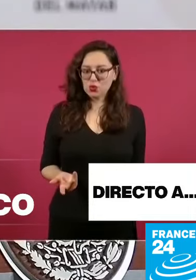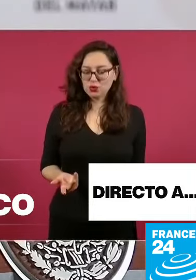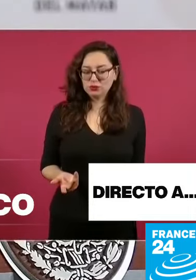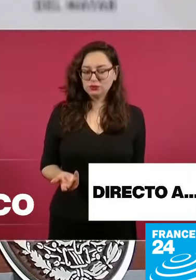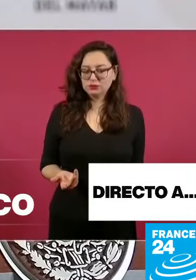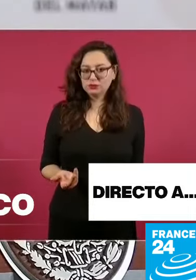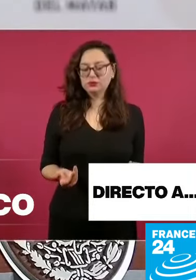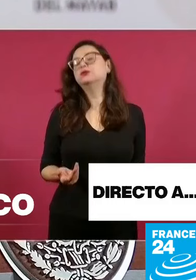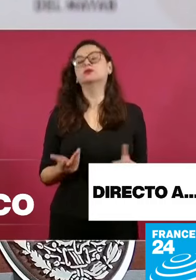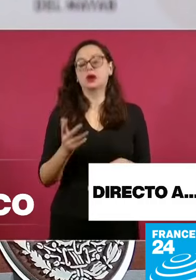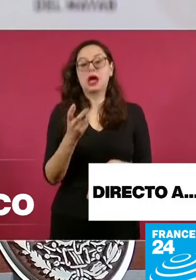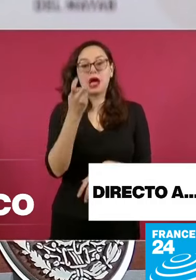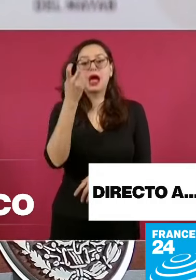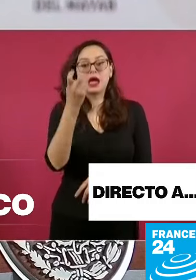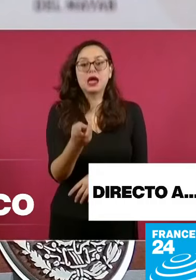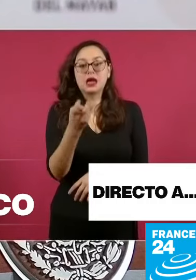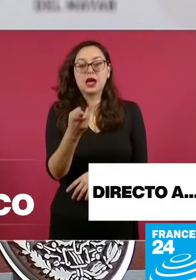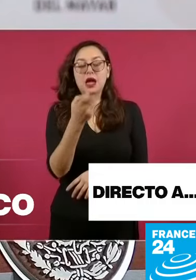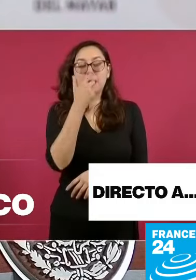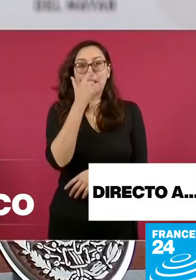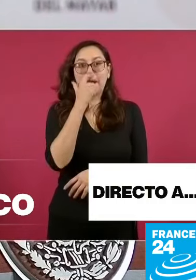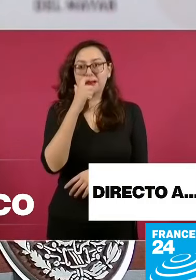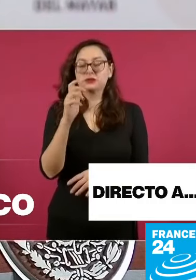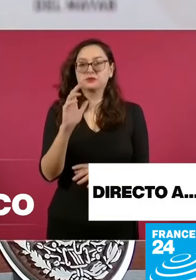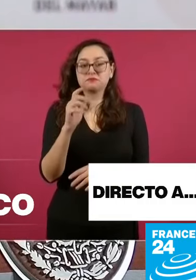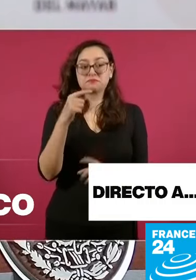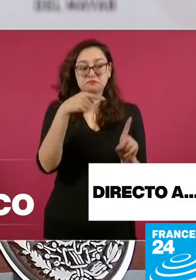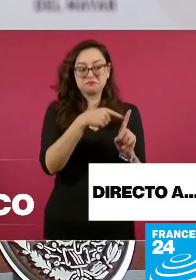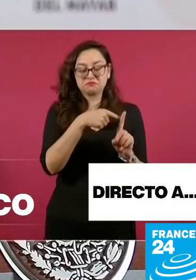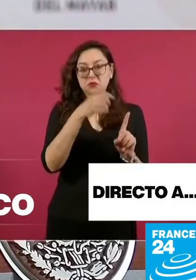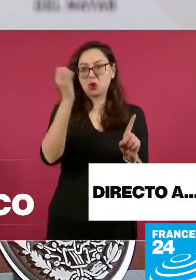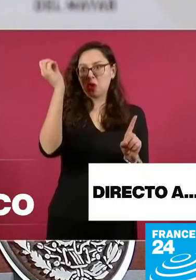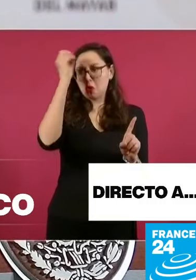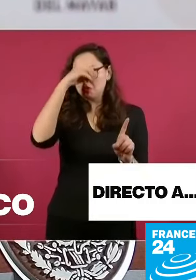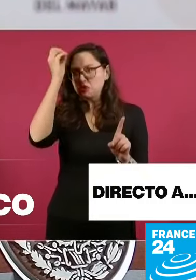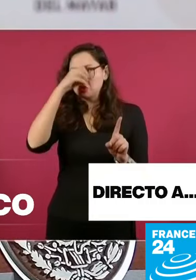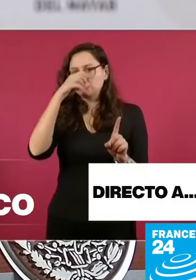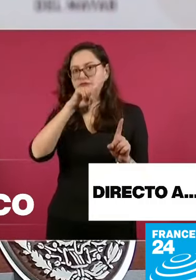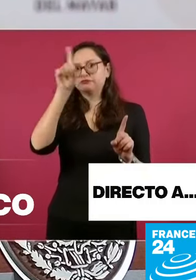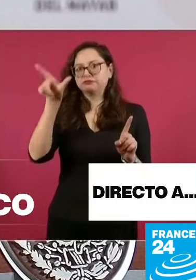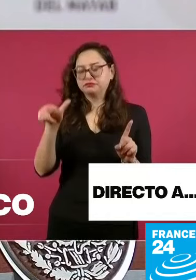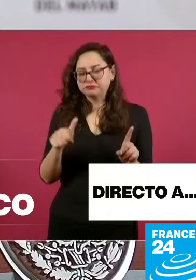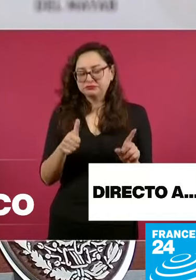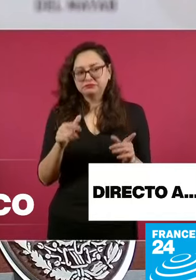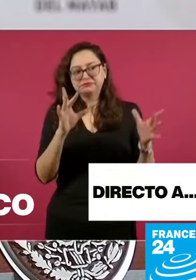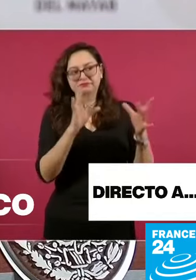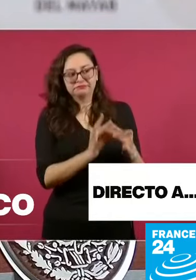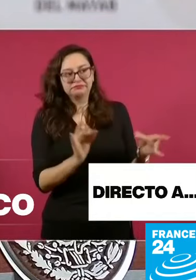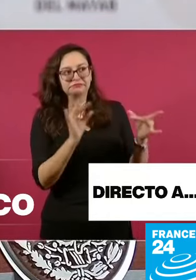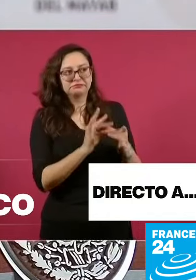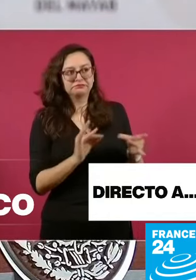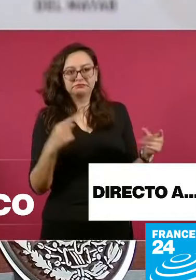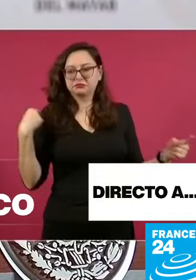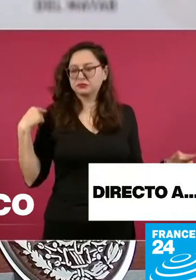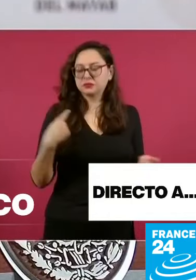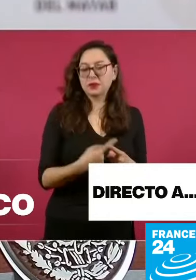Sin embargo, el propio Ricardo Monreal, líder de la mayoría en Cámara de Diputados, dijo que van a recibir todas las protestas,